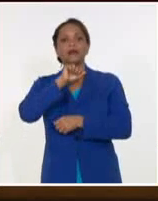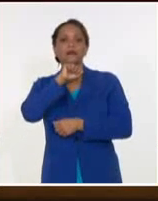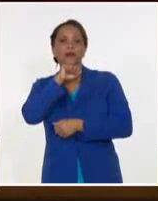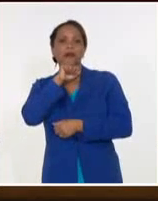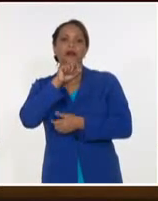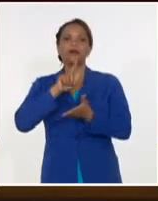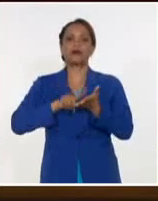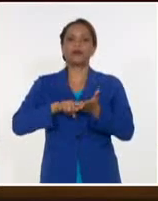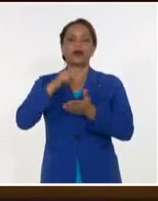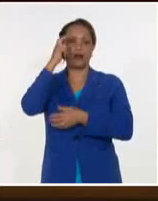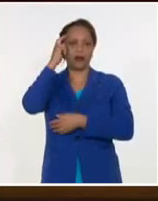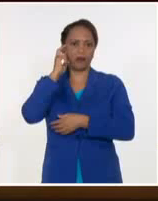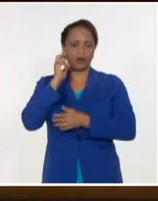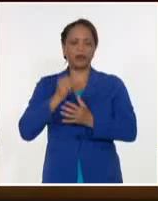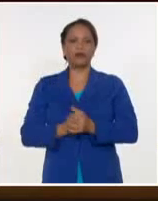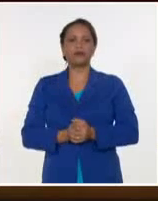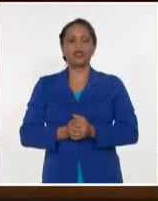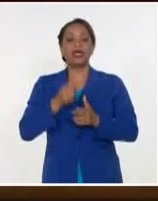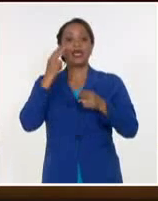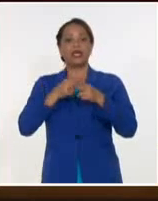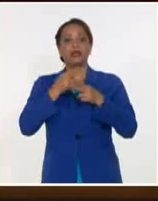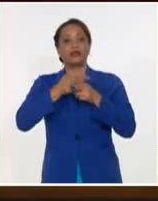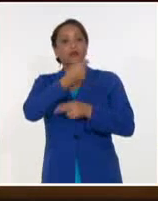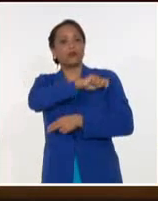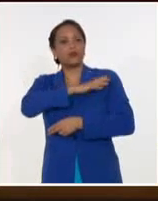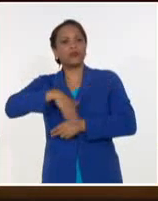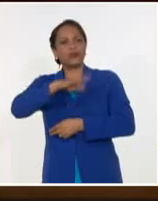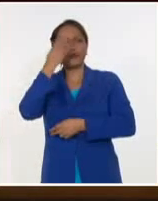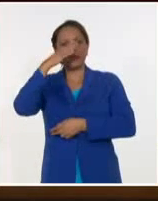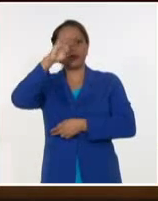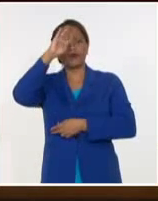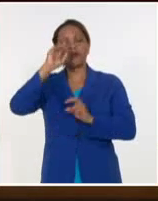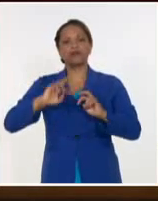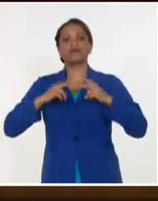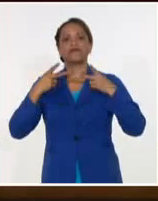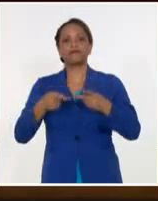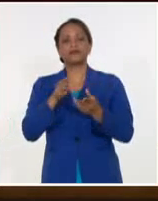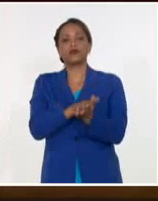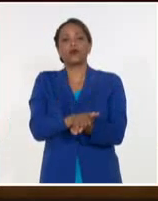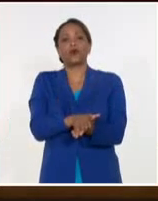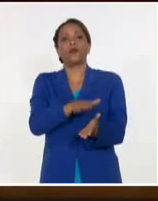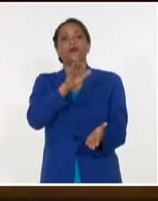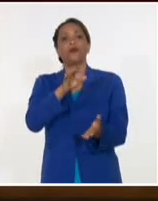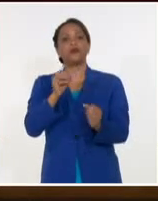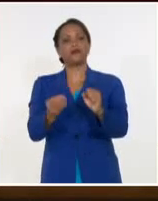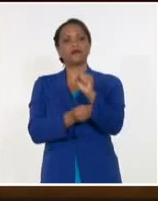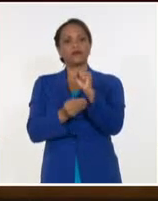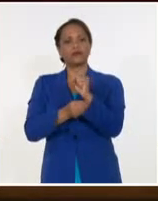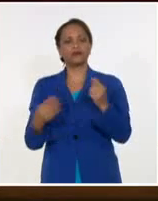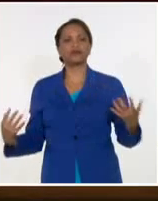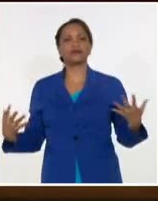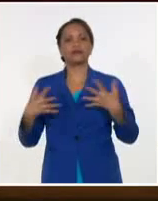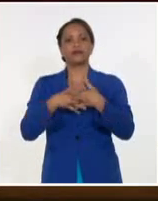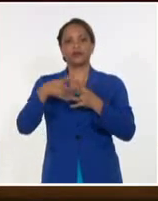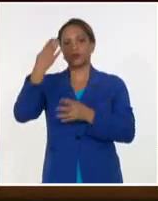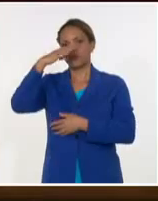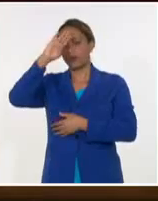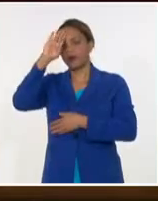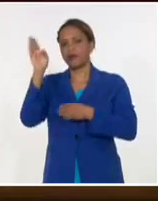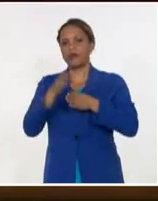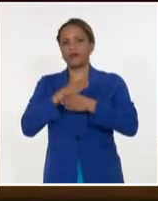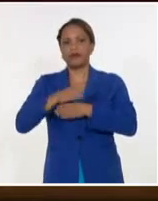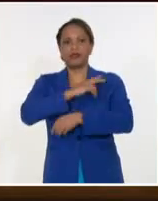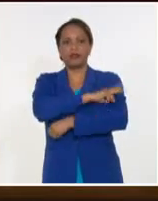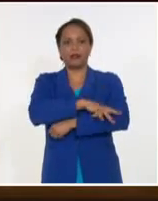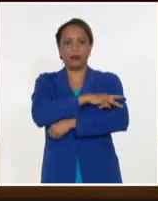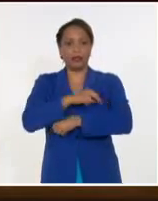abuelos. En nombre de nuestro pueblo, les reitero que el compromiso de fortalecer los vínculos con los cubanos que viven en